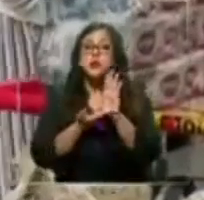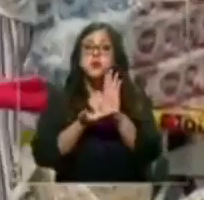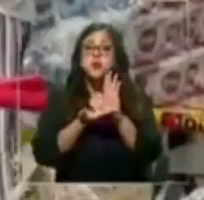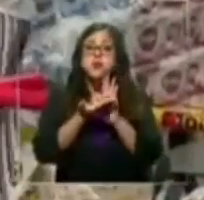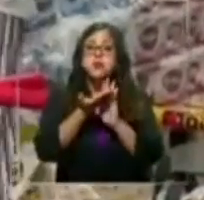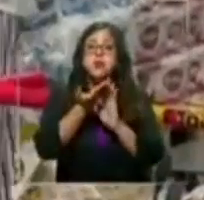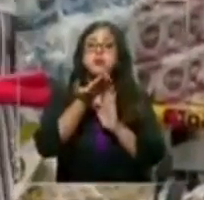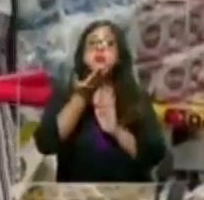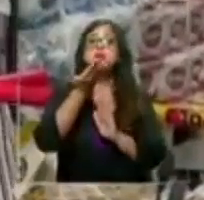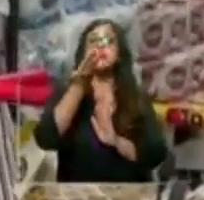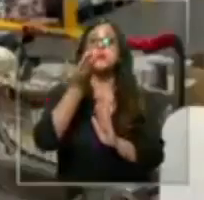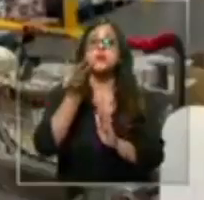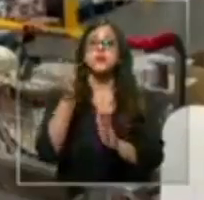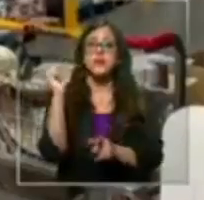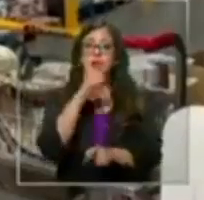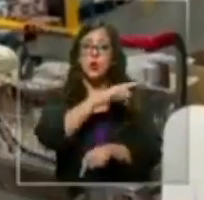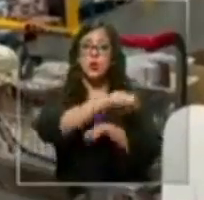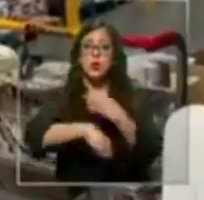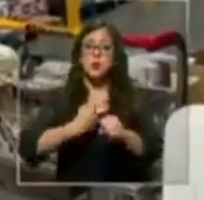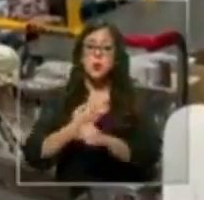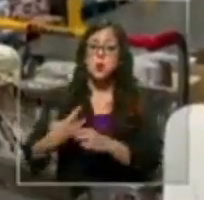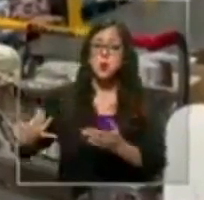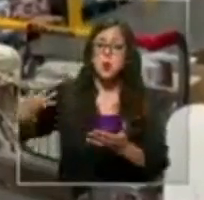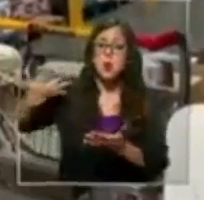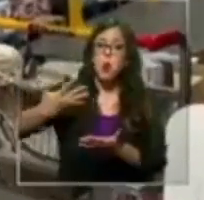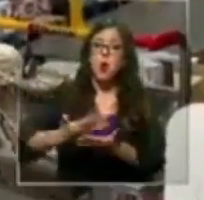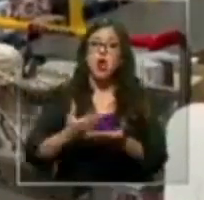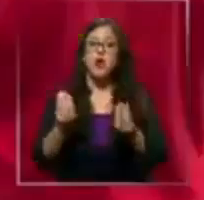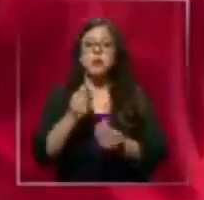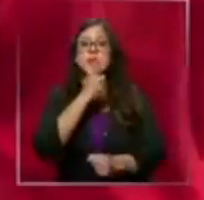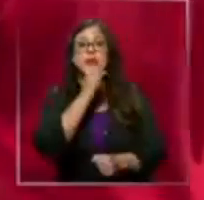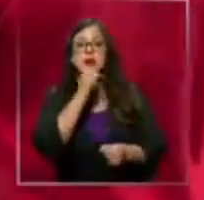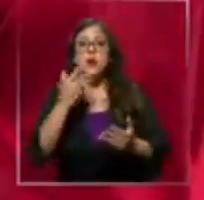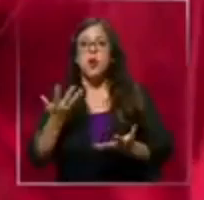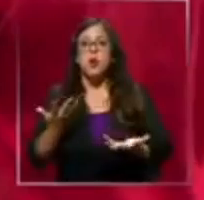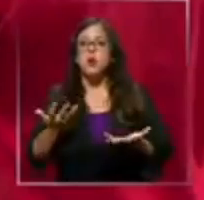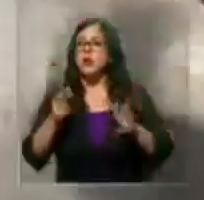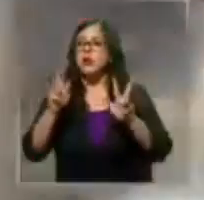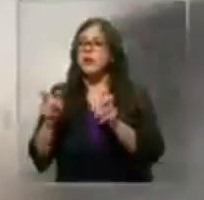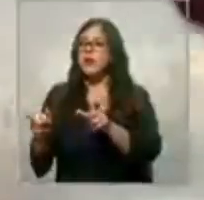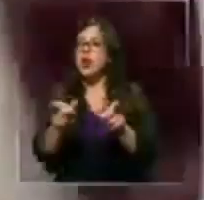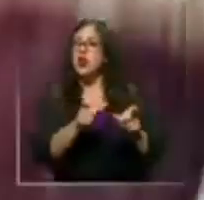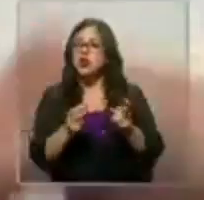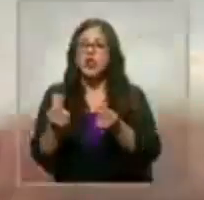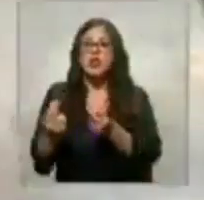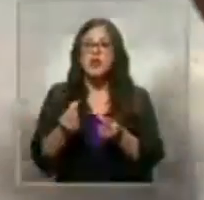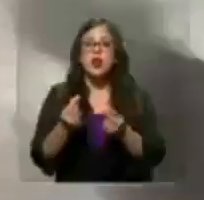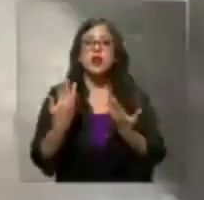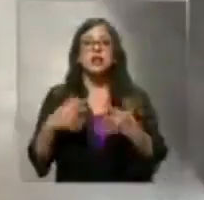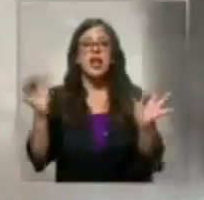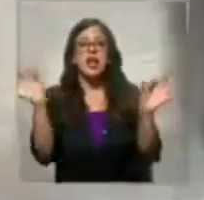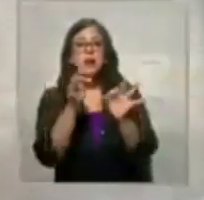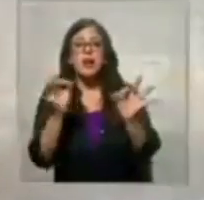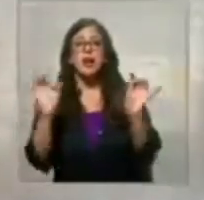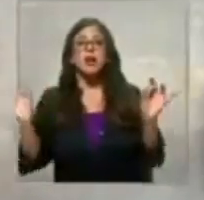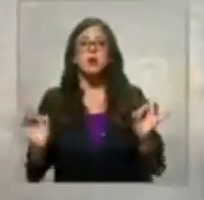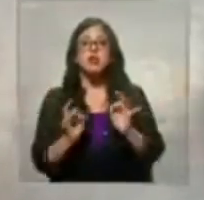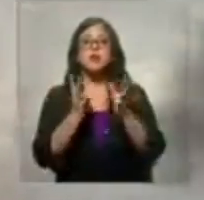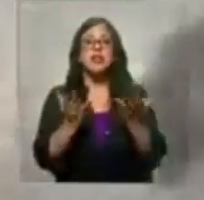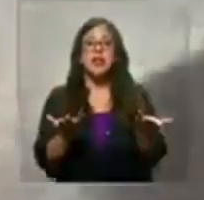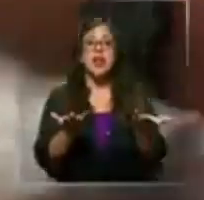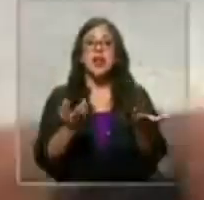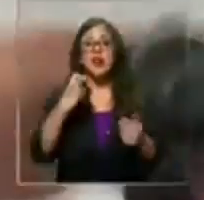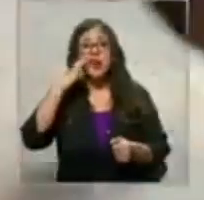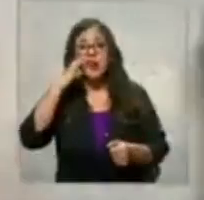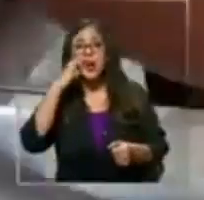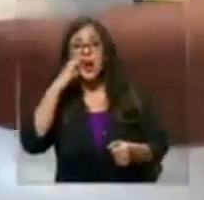argentina durante el último año, lo que obviamente genera inquietud respecto del control de precios. Ya han dicho que van a congelar, por ejemplo, los precios de la carne en